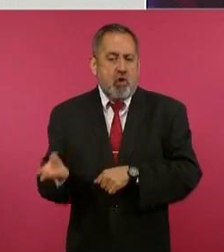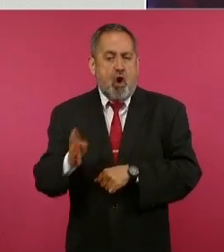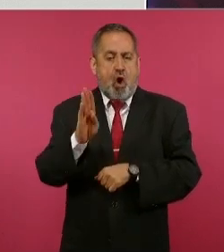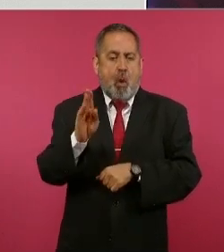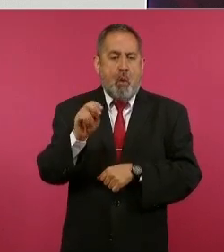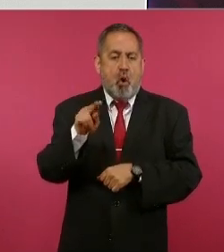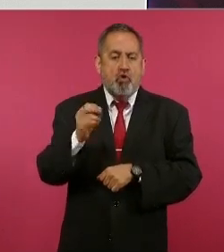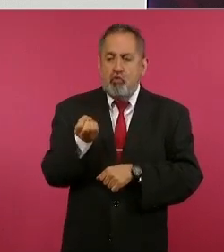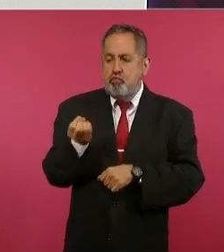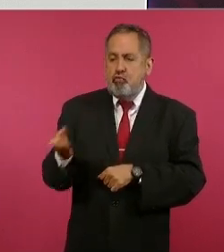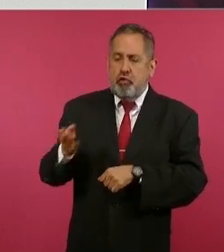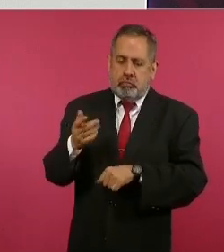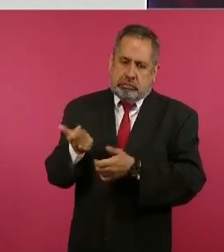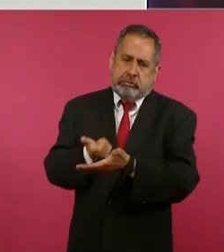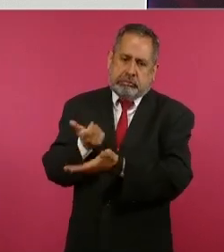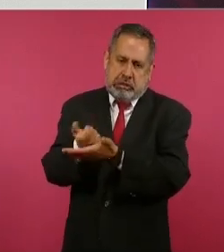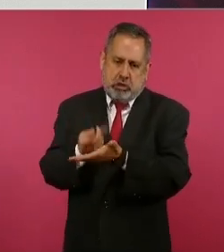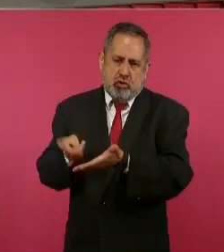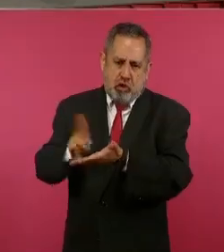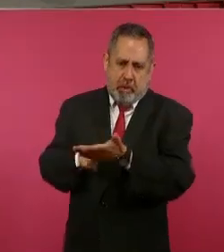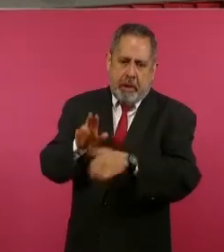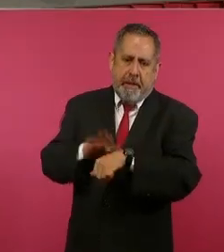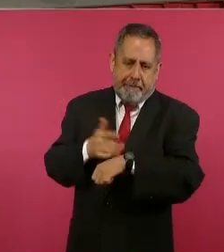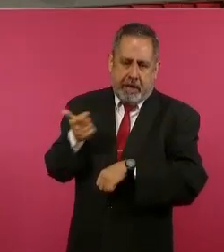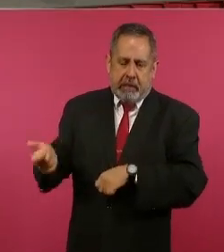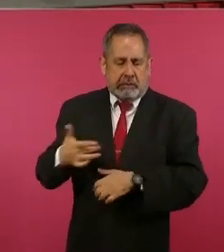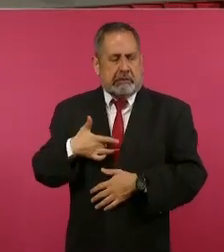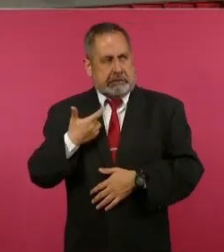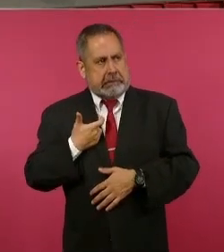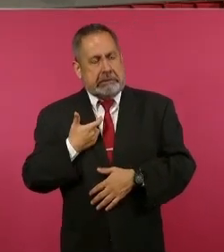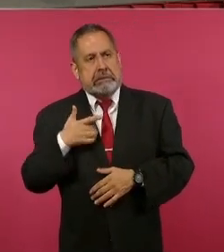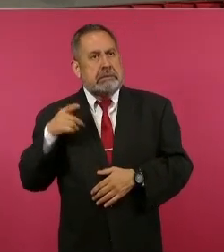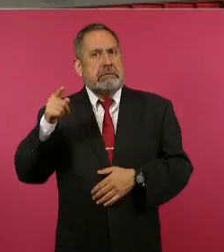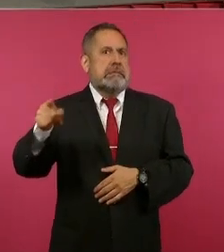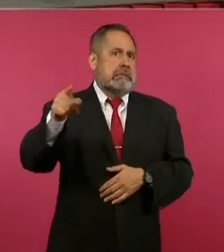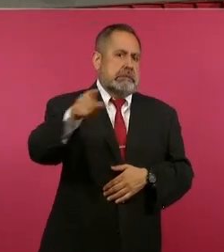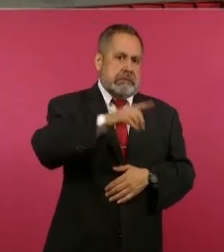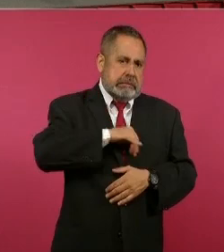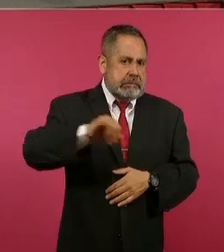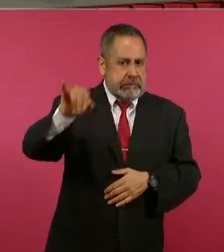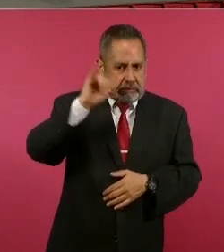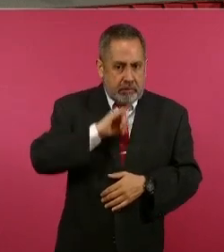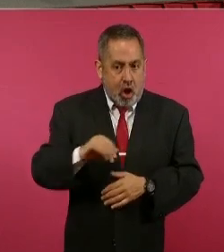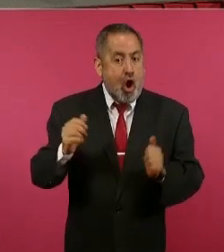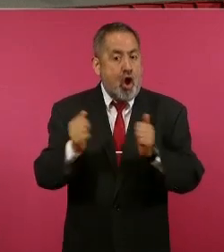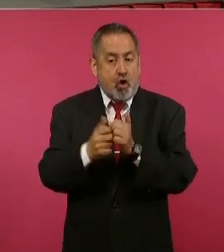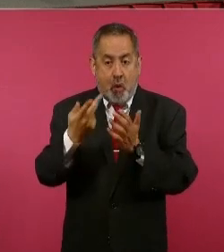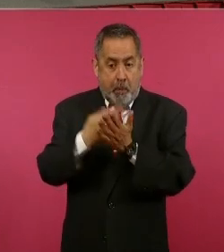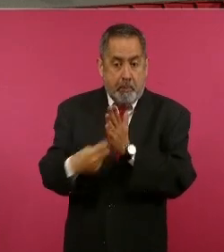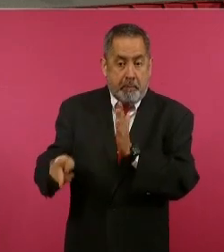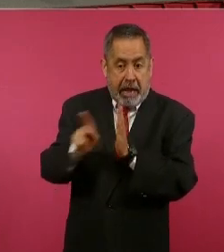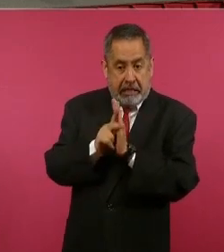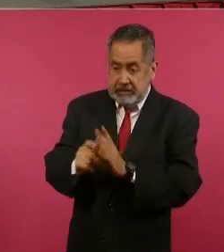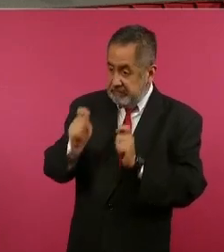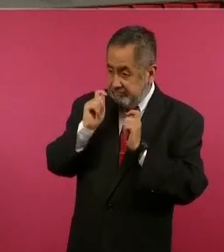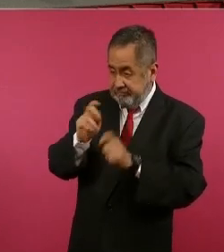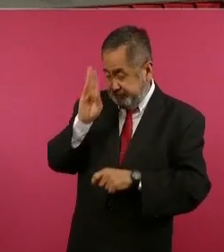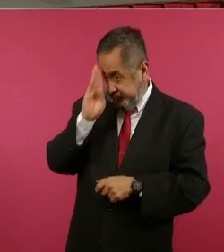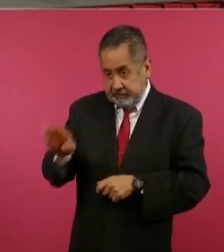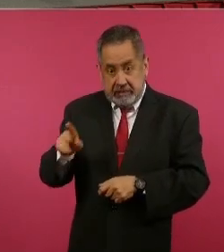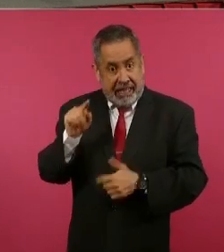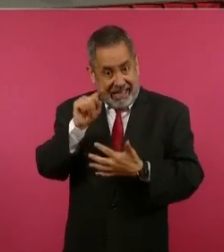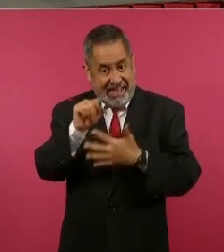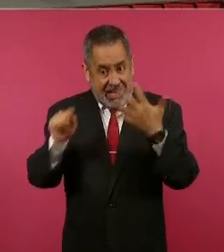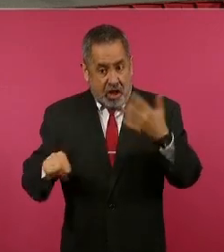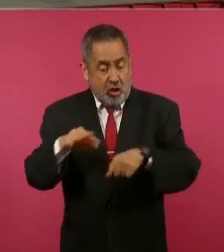sobresueldo para cumplir con esta misión. Además, que son plazas directas, es decir, a estas personas, a estos